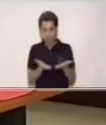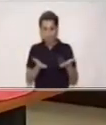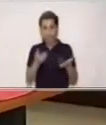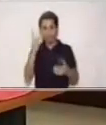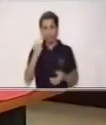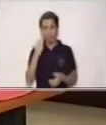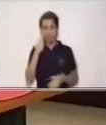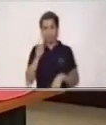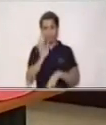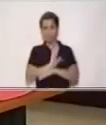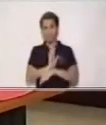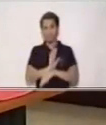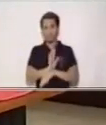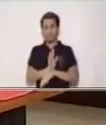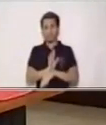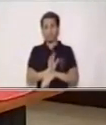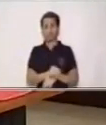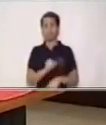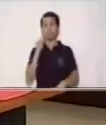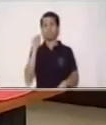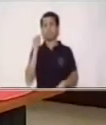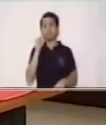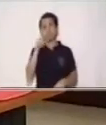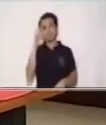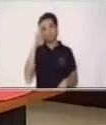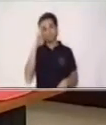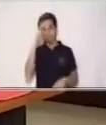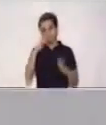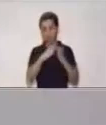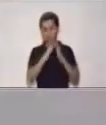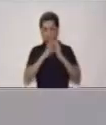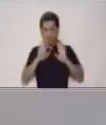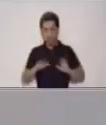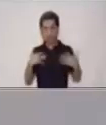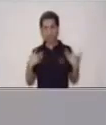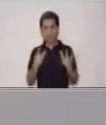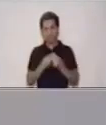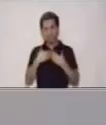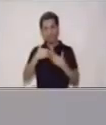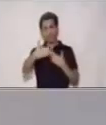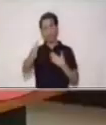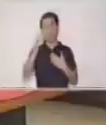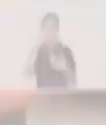presente, y recuerda, quédate en casa, que juntos saldremos adelante.